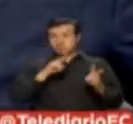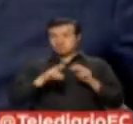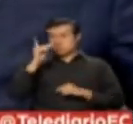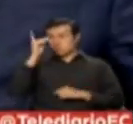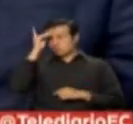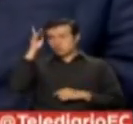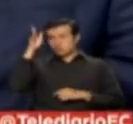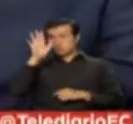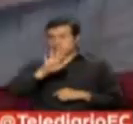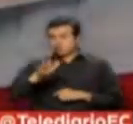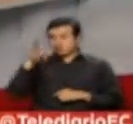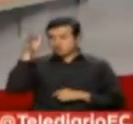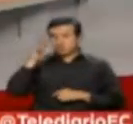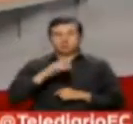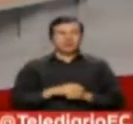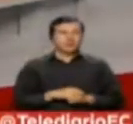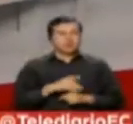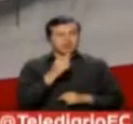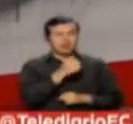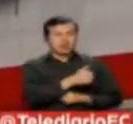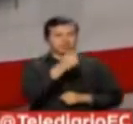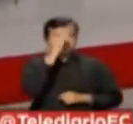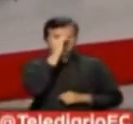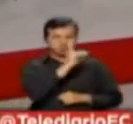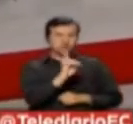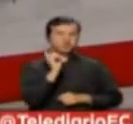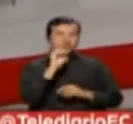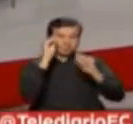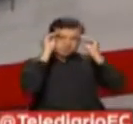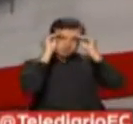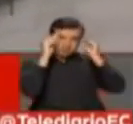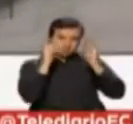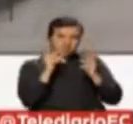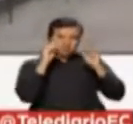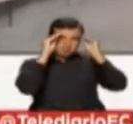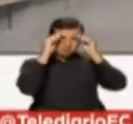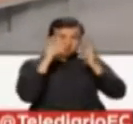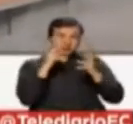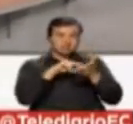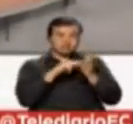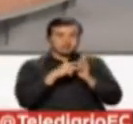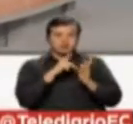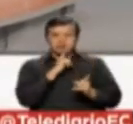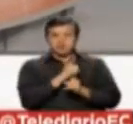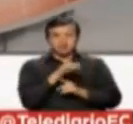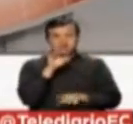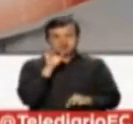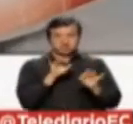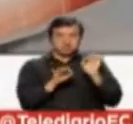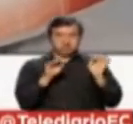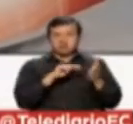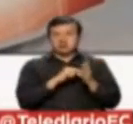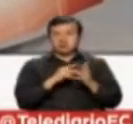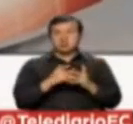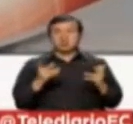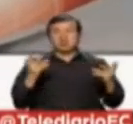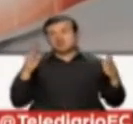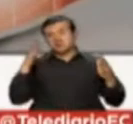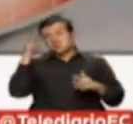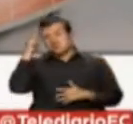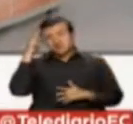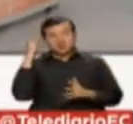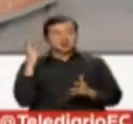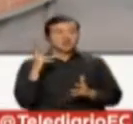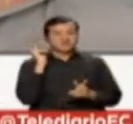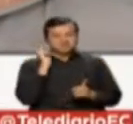los seccionales llamaría pedagógico pero qué quiere decir que se puede escoger pues no luego que no quiere decir que los docentes deben